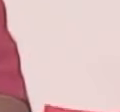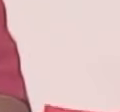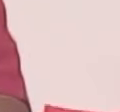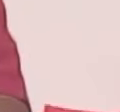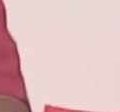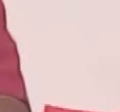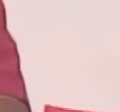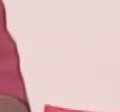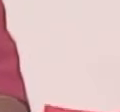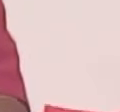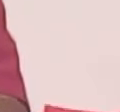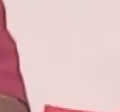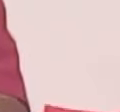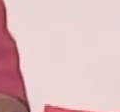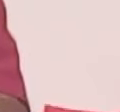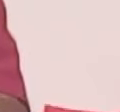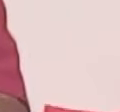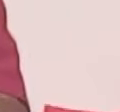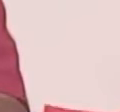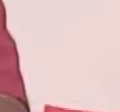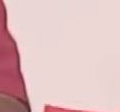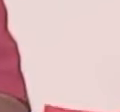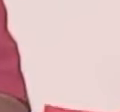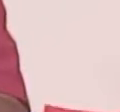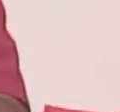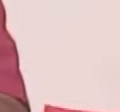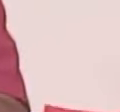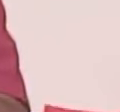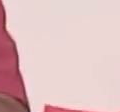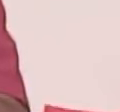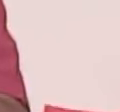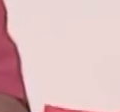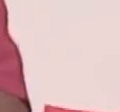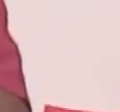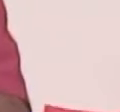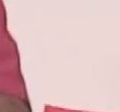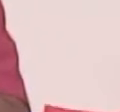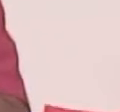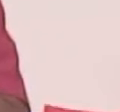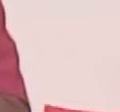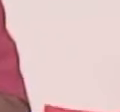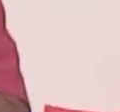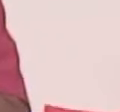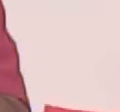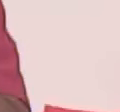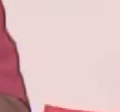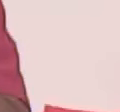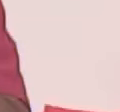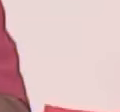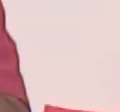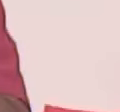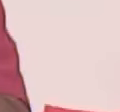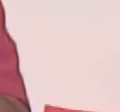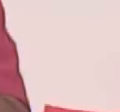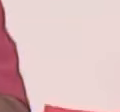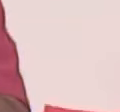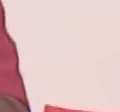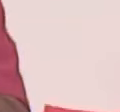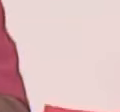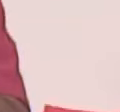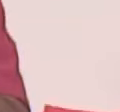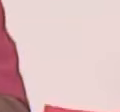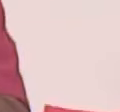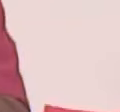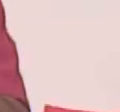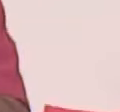eso nosotros tenemos un posgrado, ¿verdad? Doctorado, de salir victorioso de